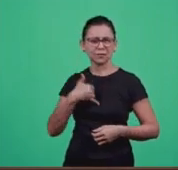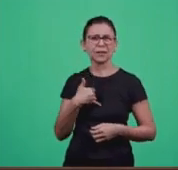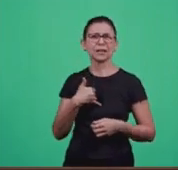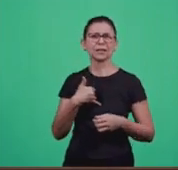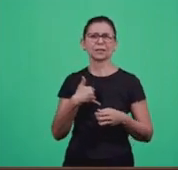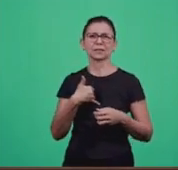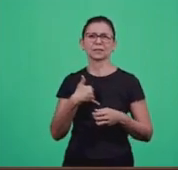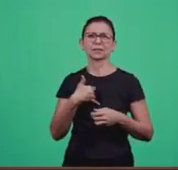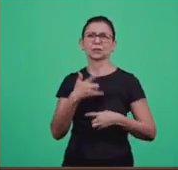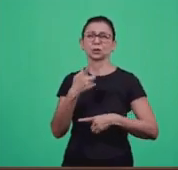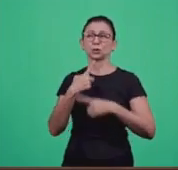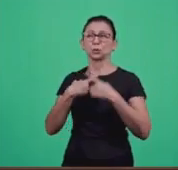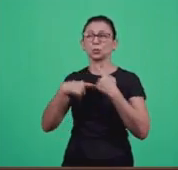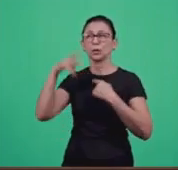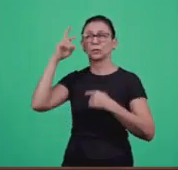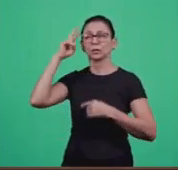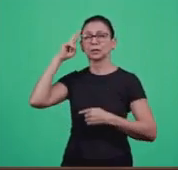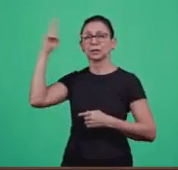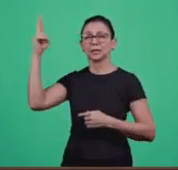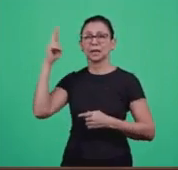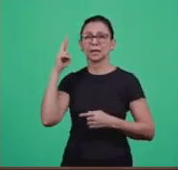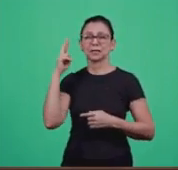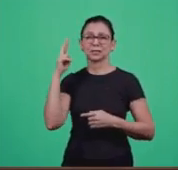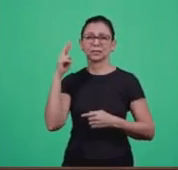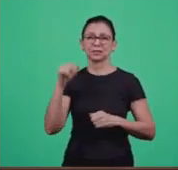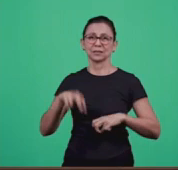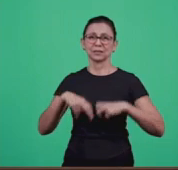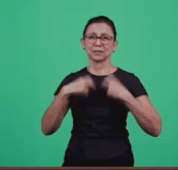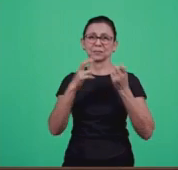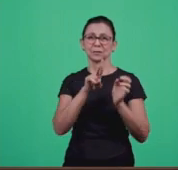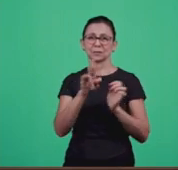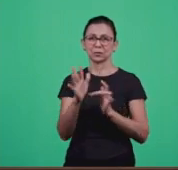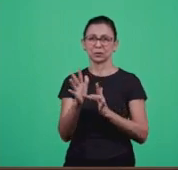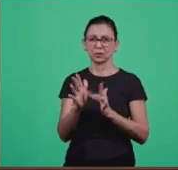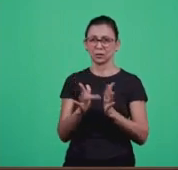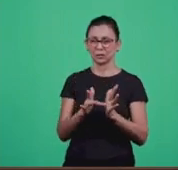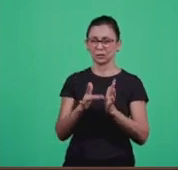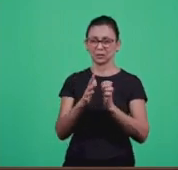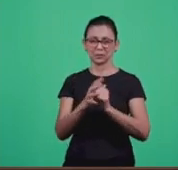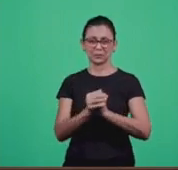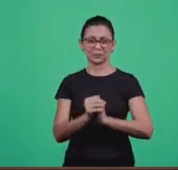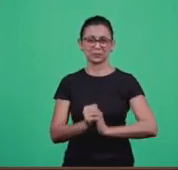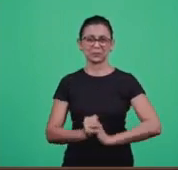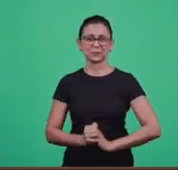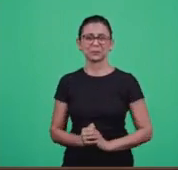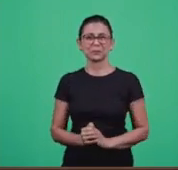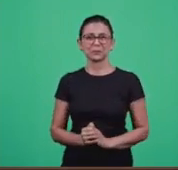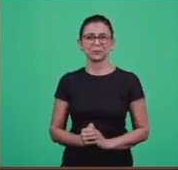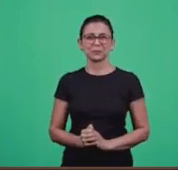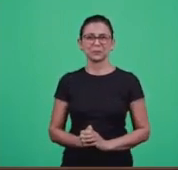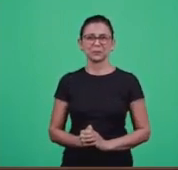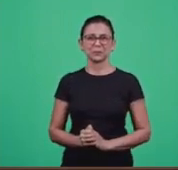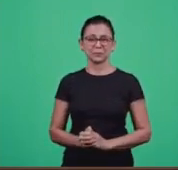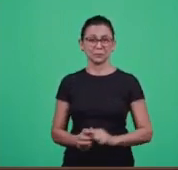voz, según tu voluntad, Padre. Así clamamos en el nombre de Jesús.